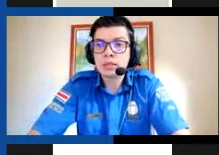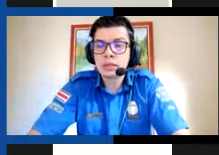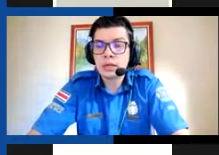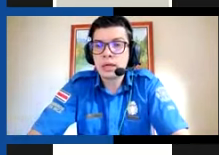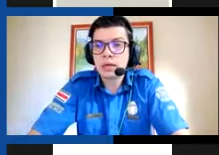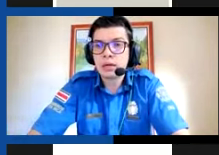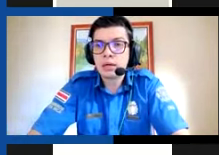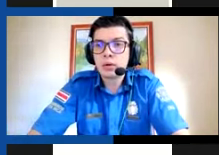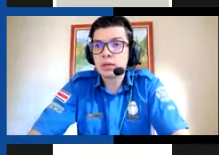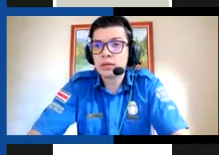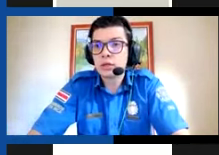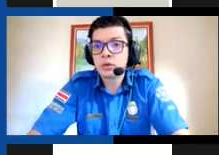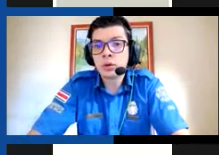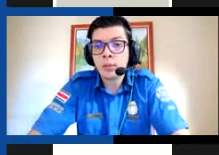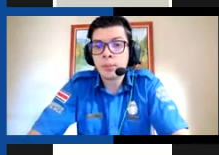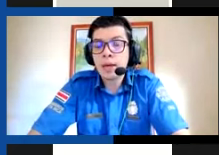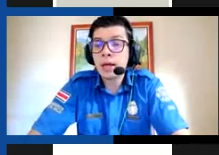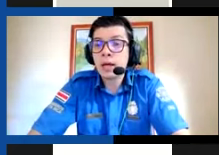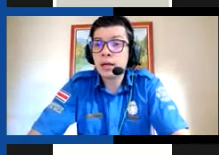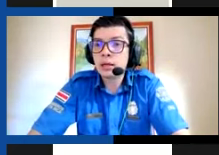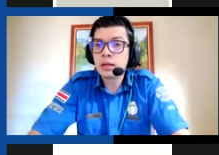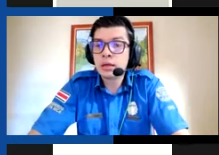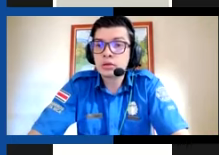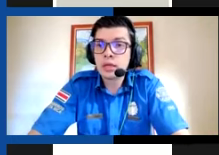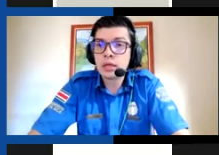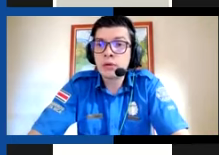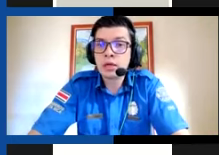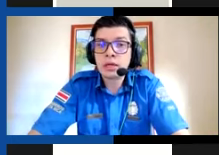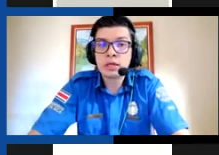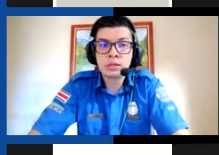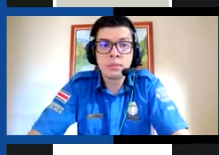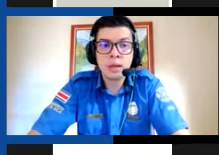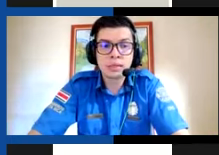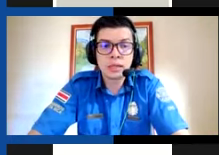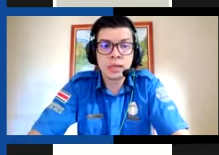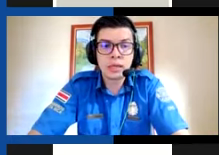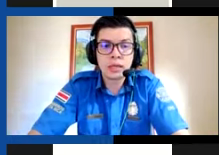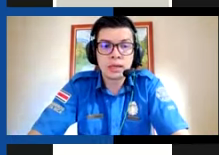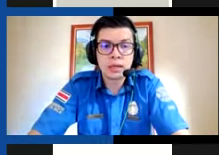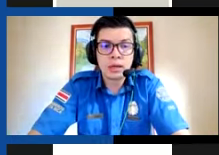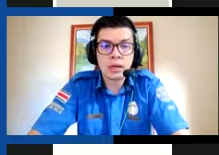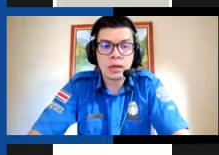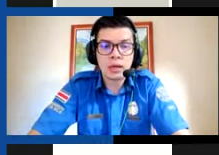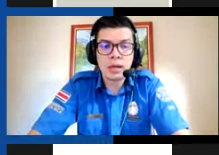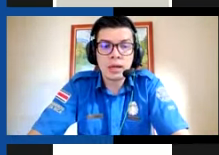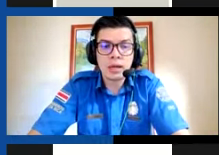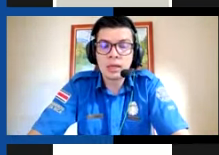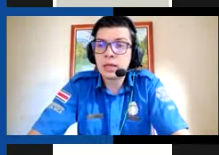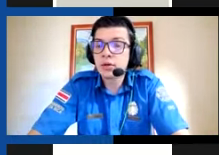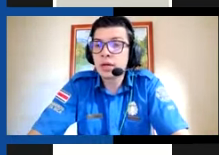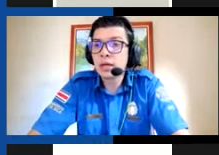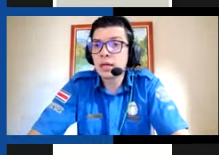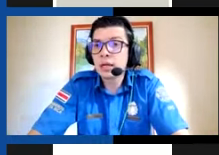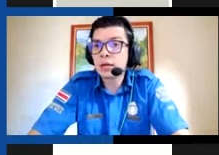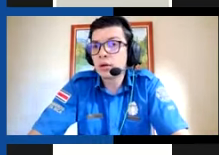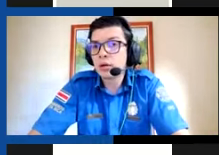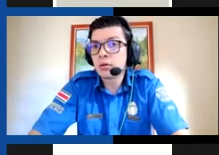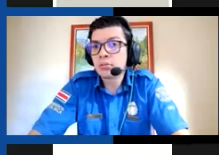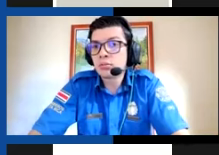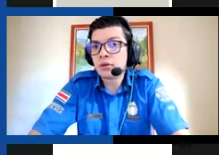pueda instalar lo que diseñó. Para irnos ahí, habría que irse más que nada a la ley orgánica